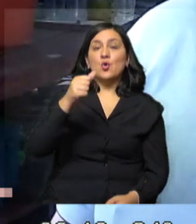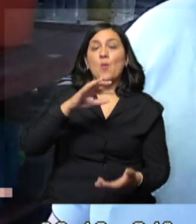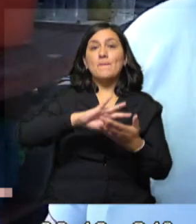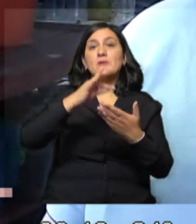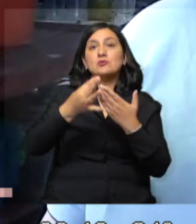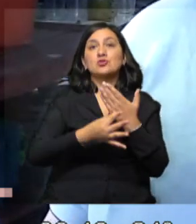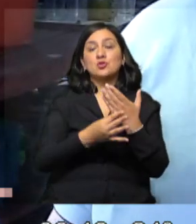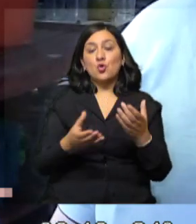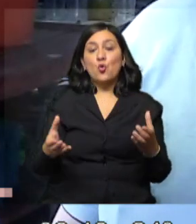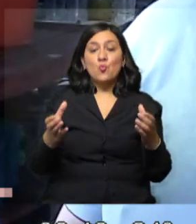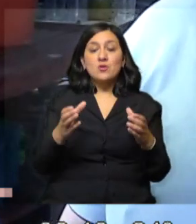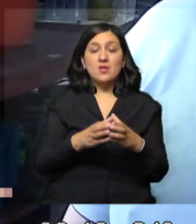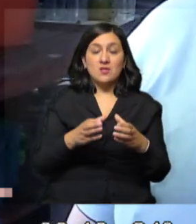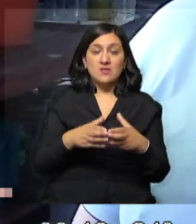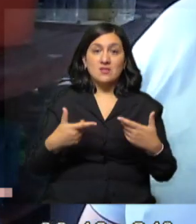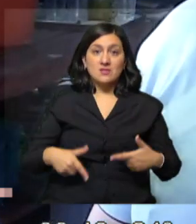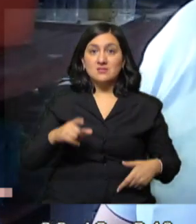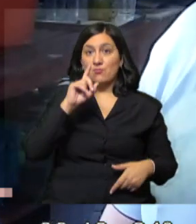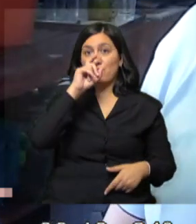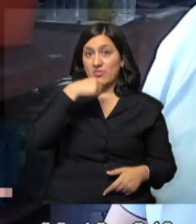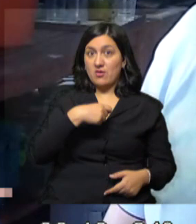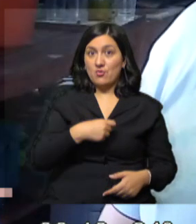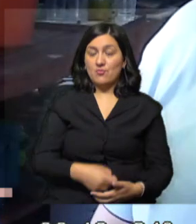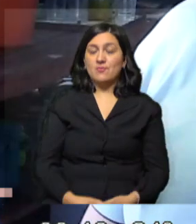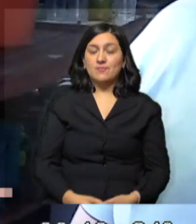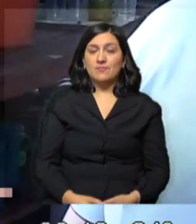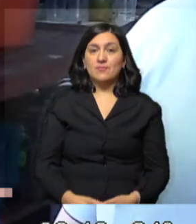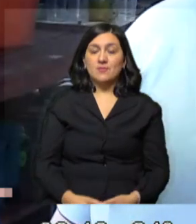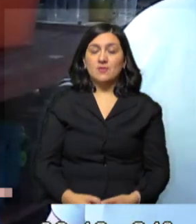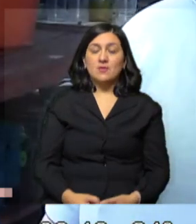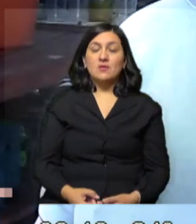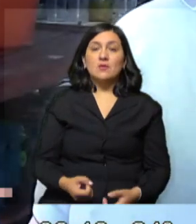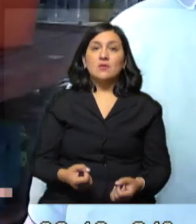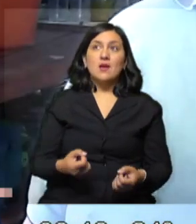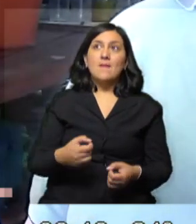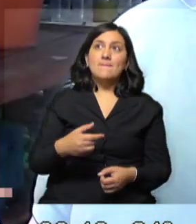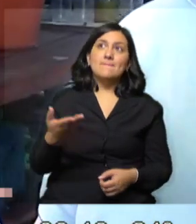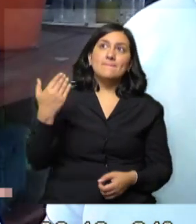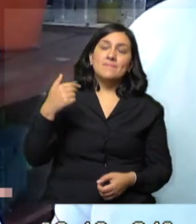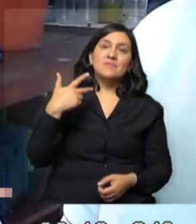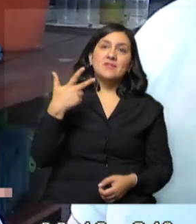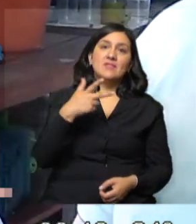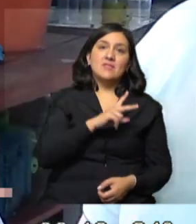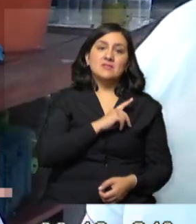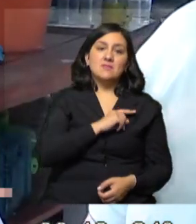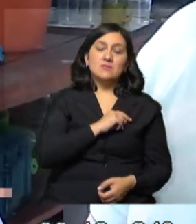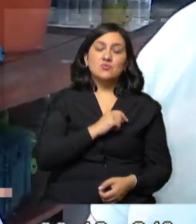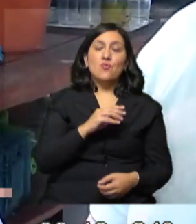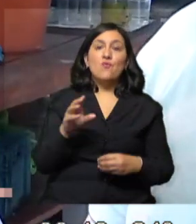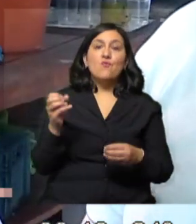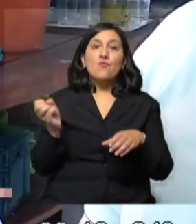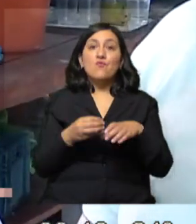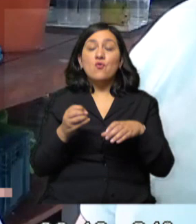proyectos comunitarios de la comuna capitalina, es decir, la Intendencia de Montevideo largó el pasado 3 de diciembre el Fondo Por Más,